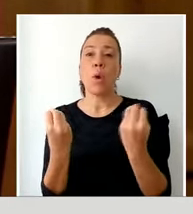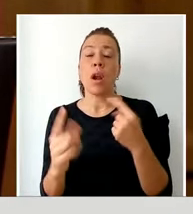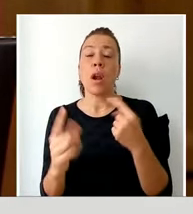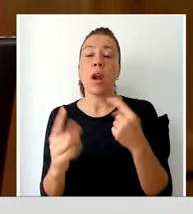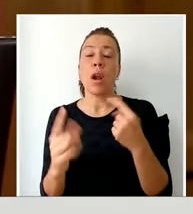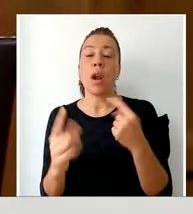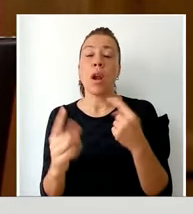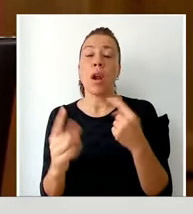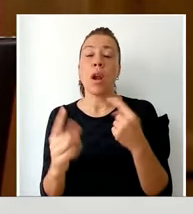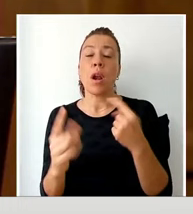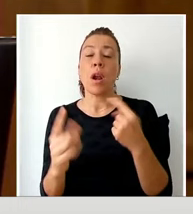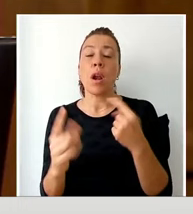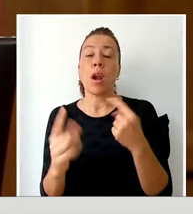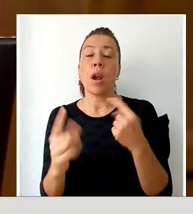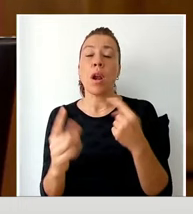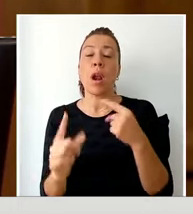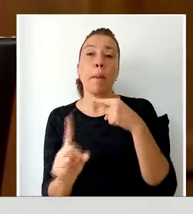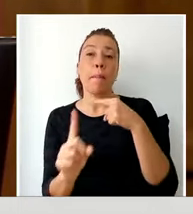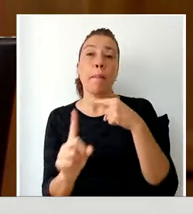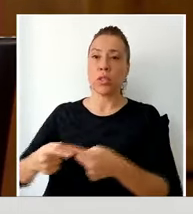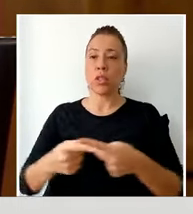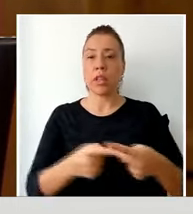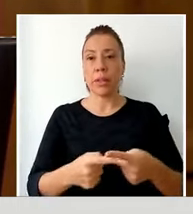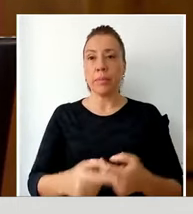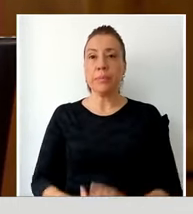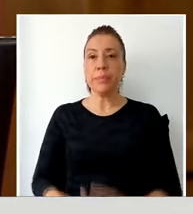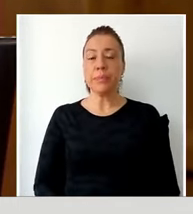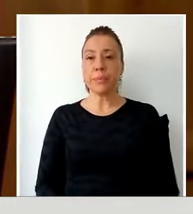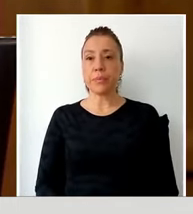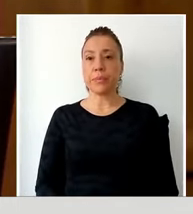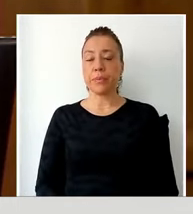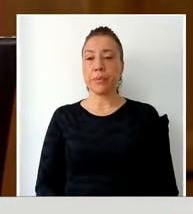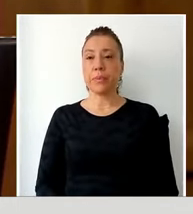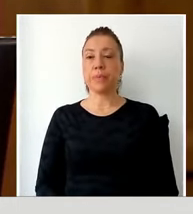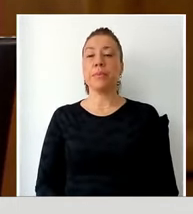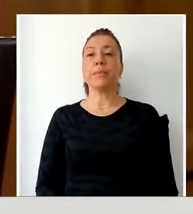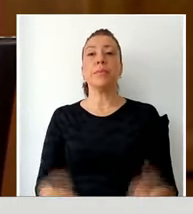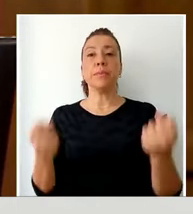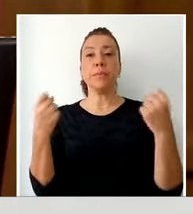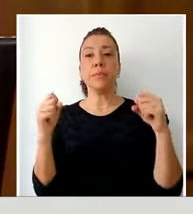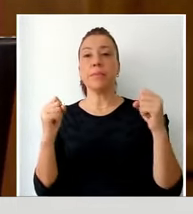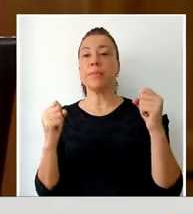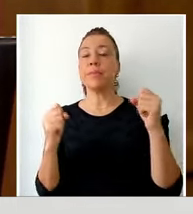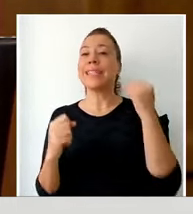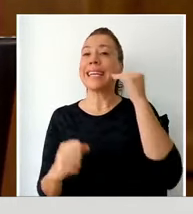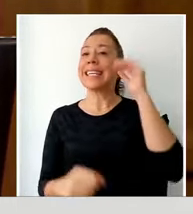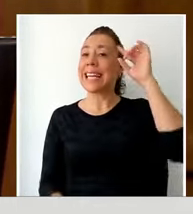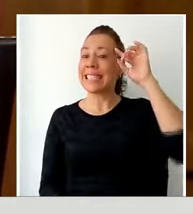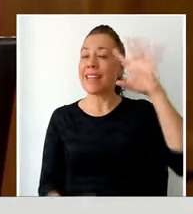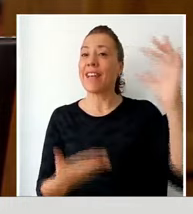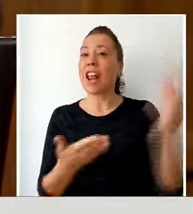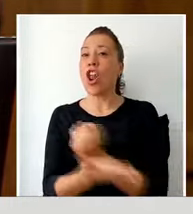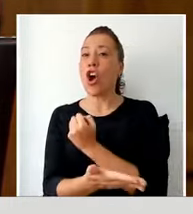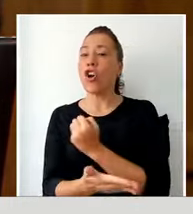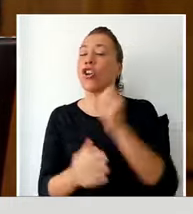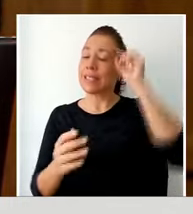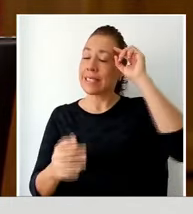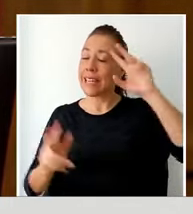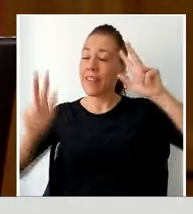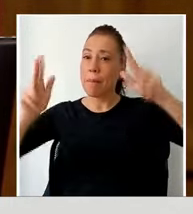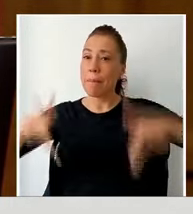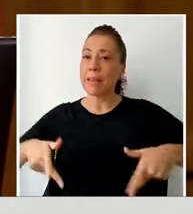sociedad un chiquillo una niña deportista es una niña que sabe de logros sabe de metas desarrolla